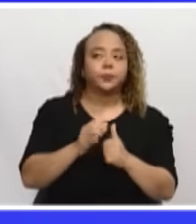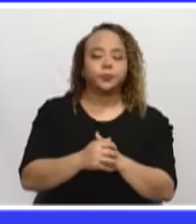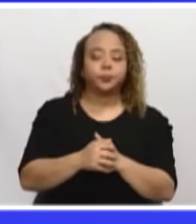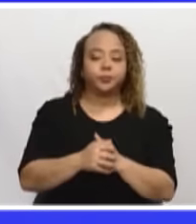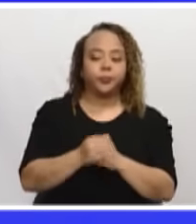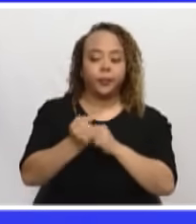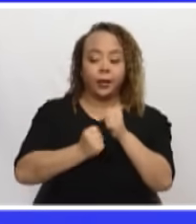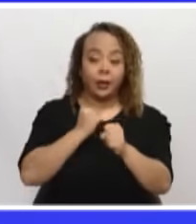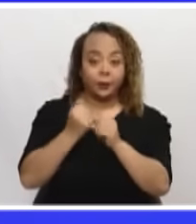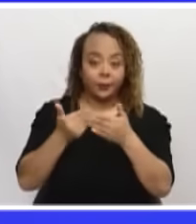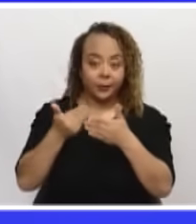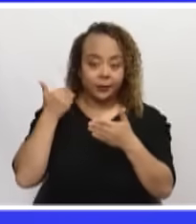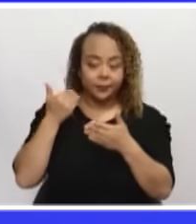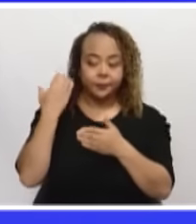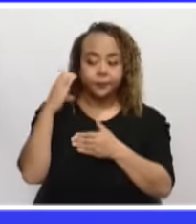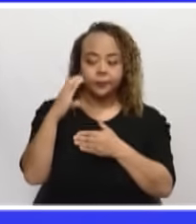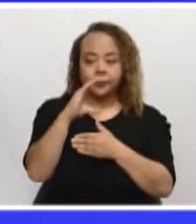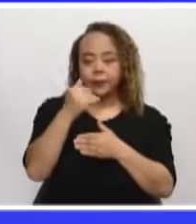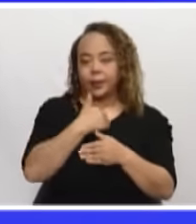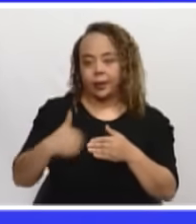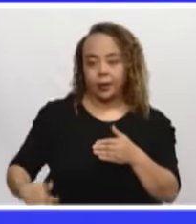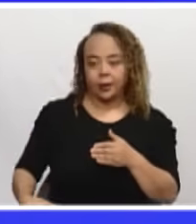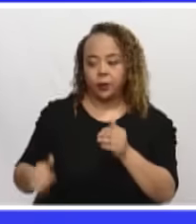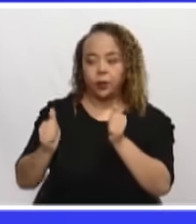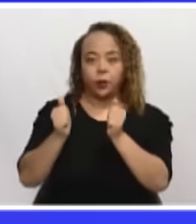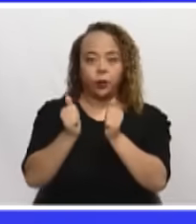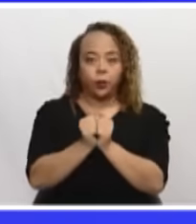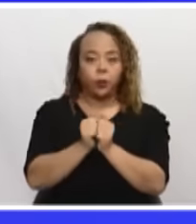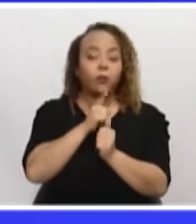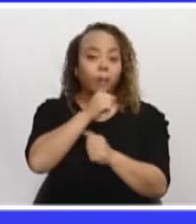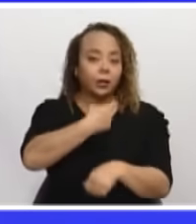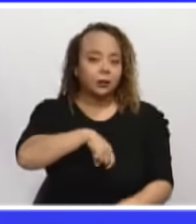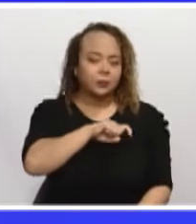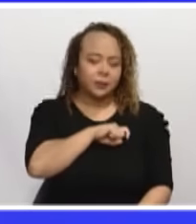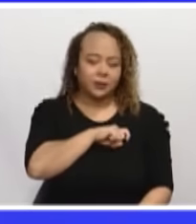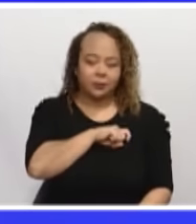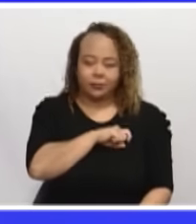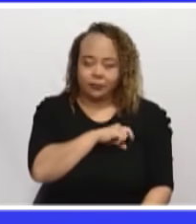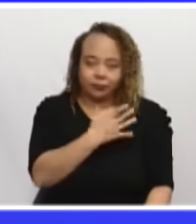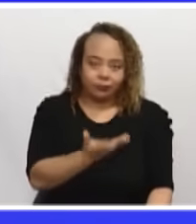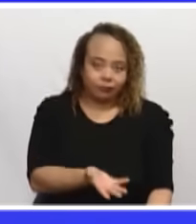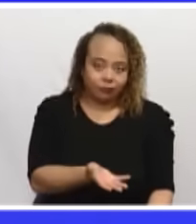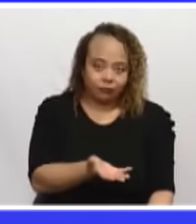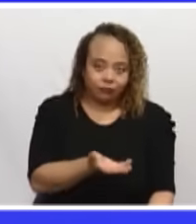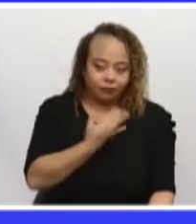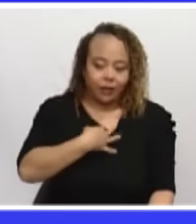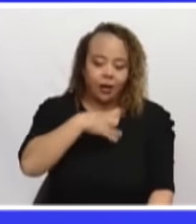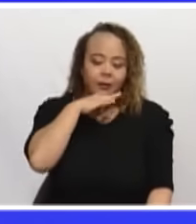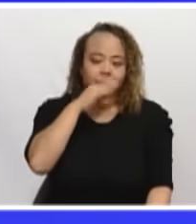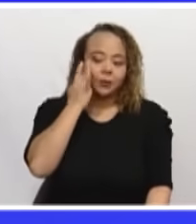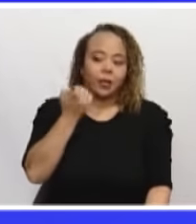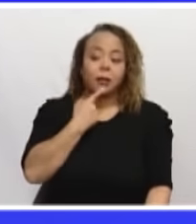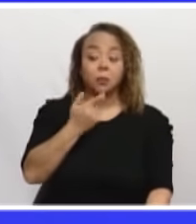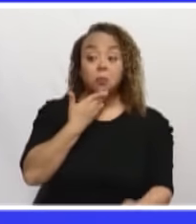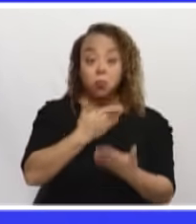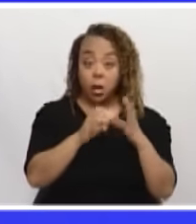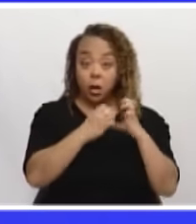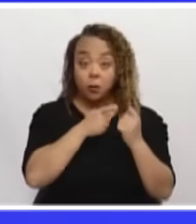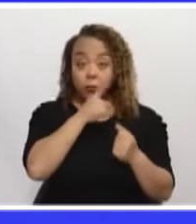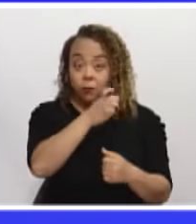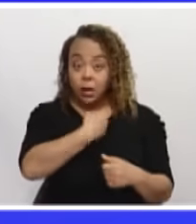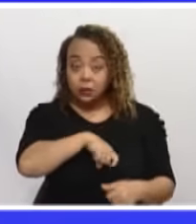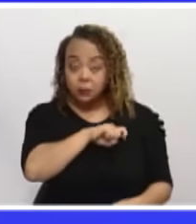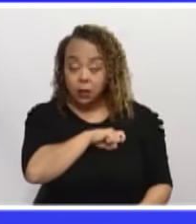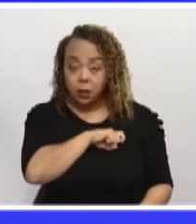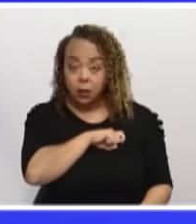que fue el año pasado de cartaginés y herediano con manos de Real España fue un fracaso porque uno podrá decir Bueno es un buen equipo el Real España es un